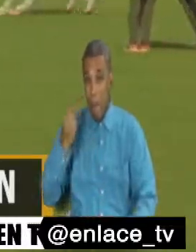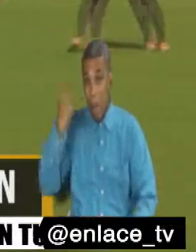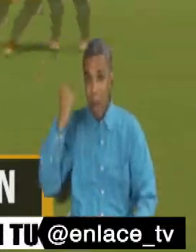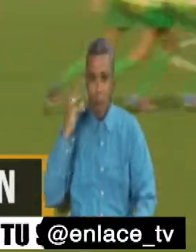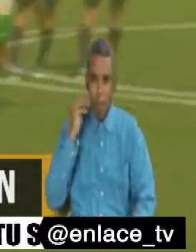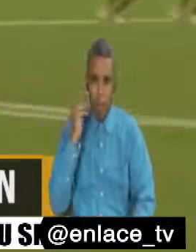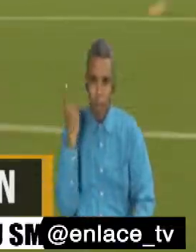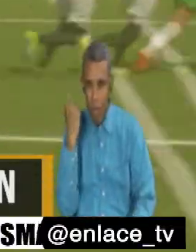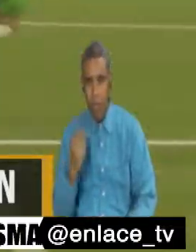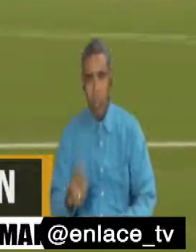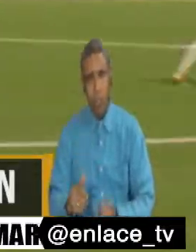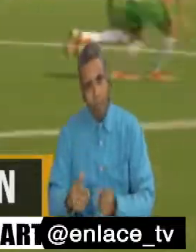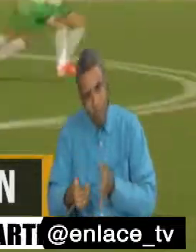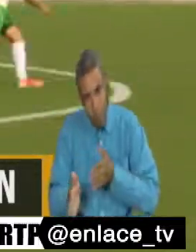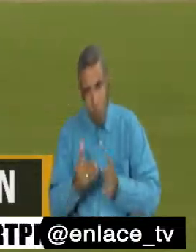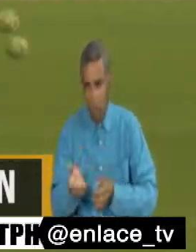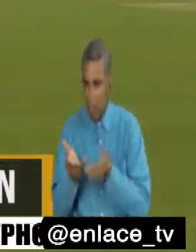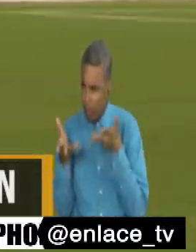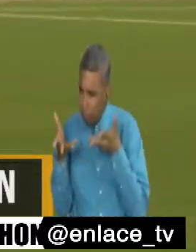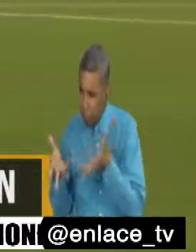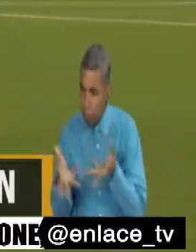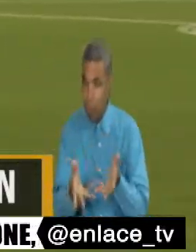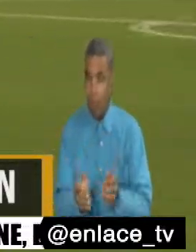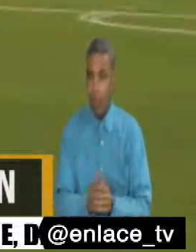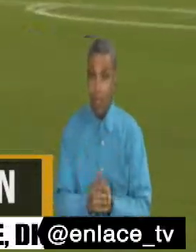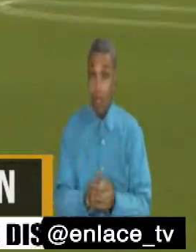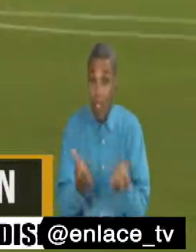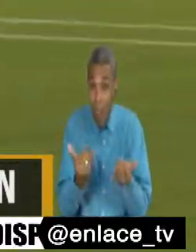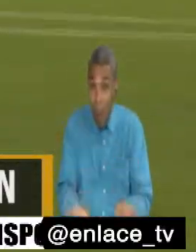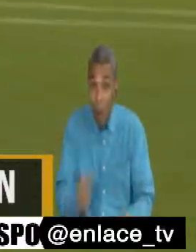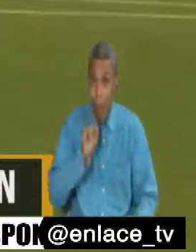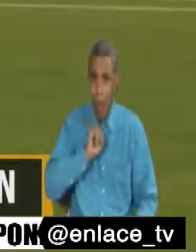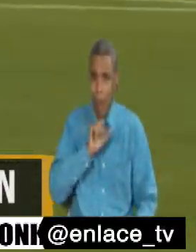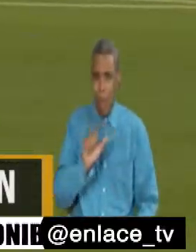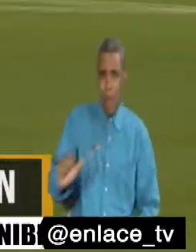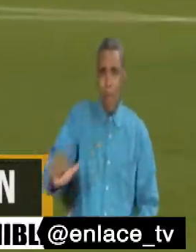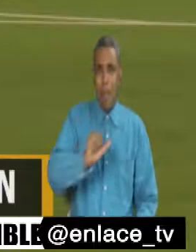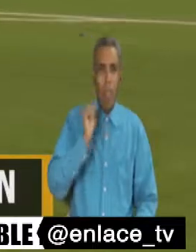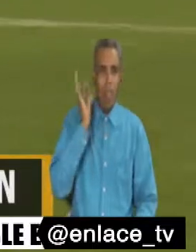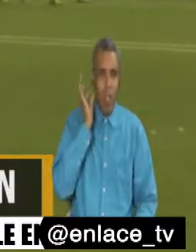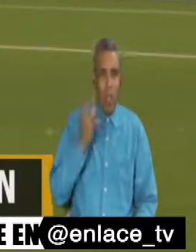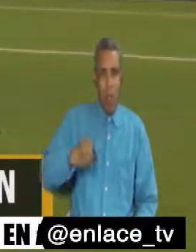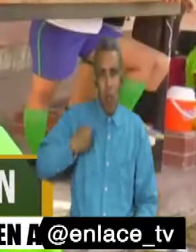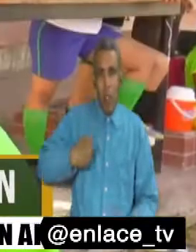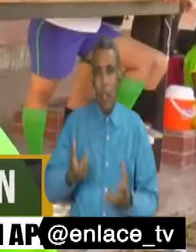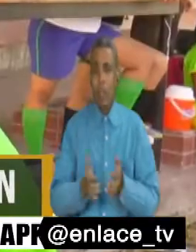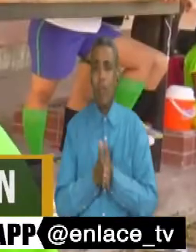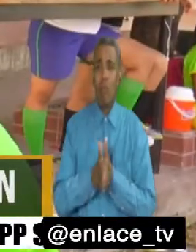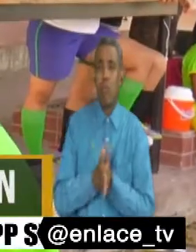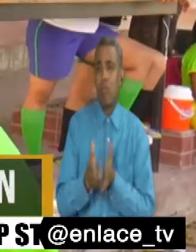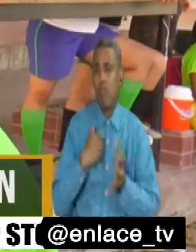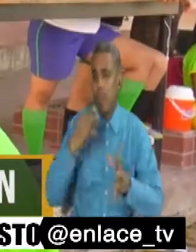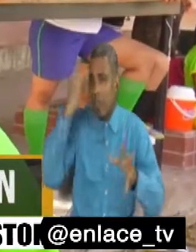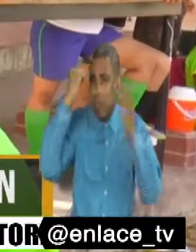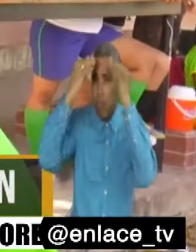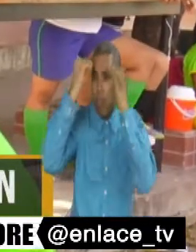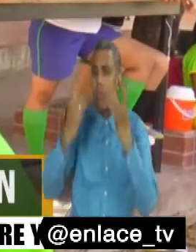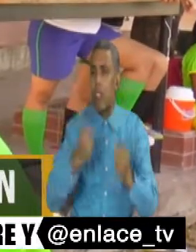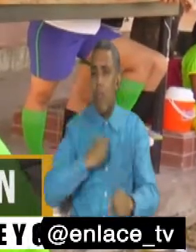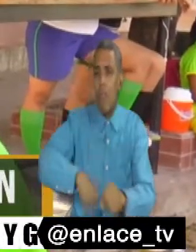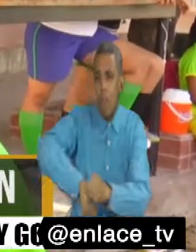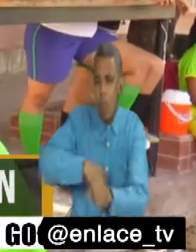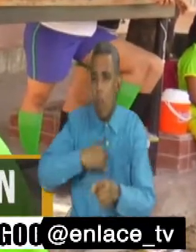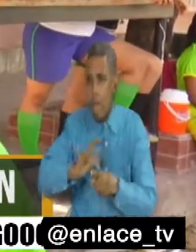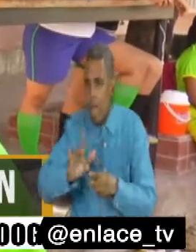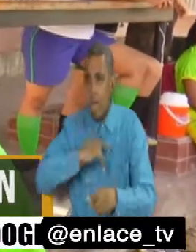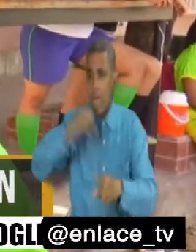en Barranca pues todas ahora quieren jugar fútbol, claro que algunas pues que tienen la disciplina y que tienen la disposición de estar en un